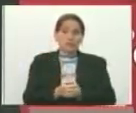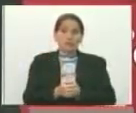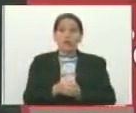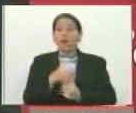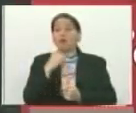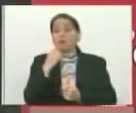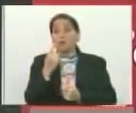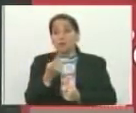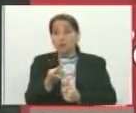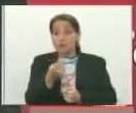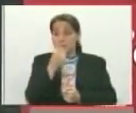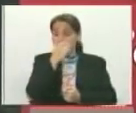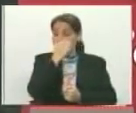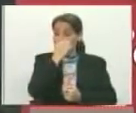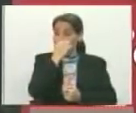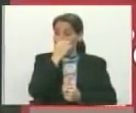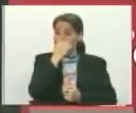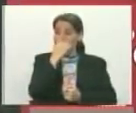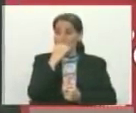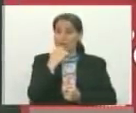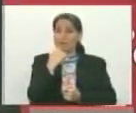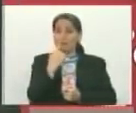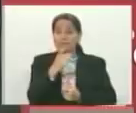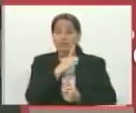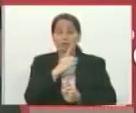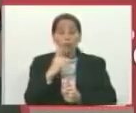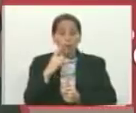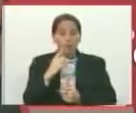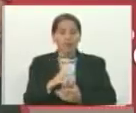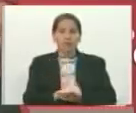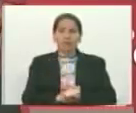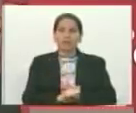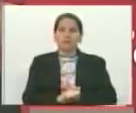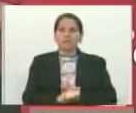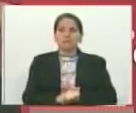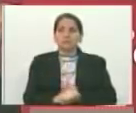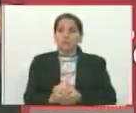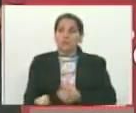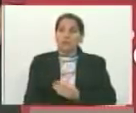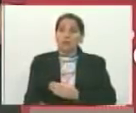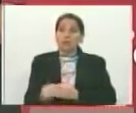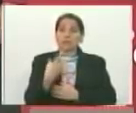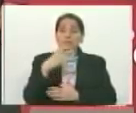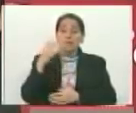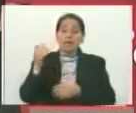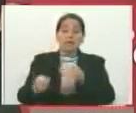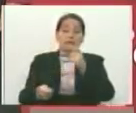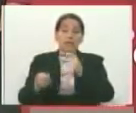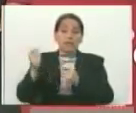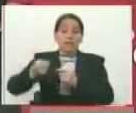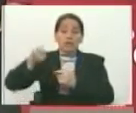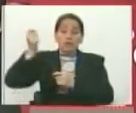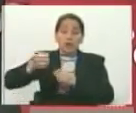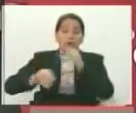decir, ya voy a dar los nombres, pero me acaba de mandar el Tribunal Supremo de Justicia